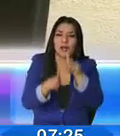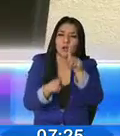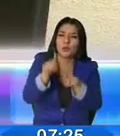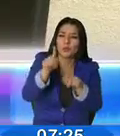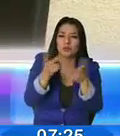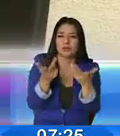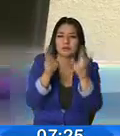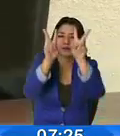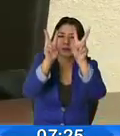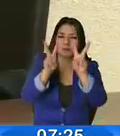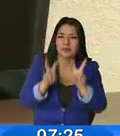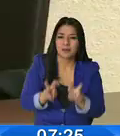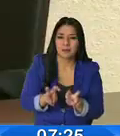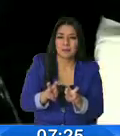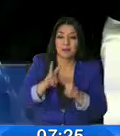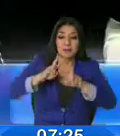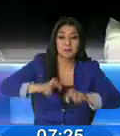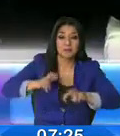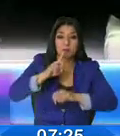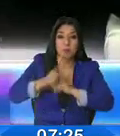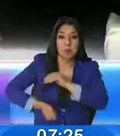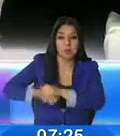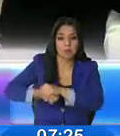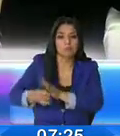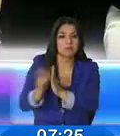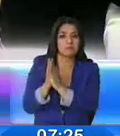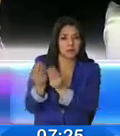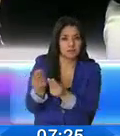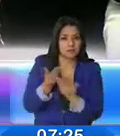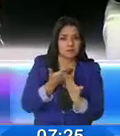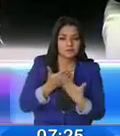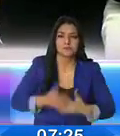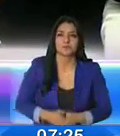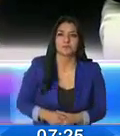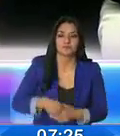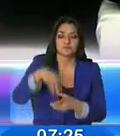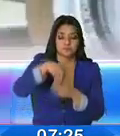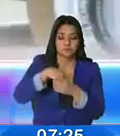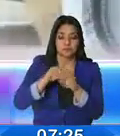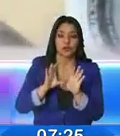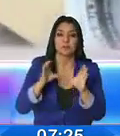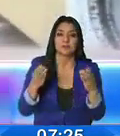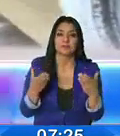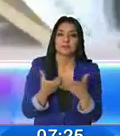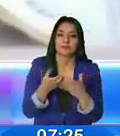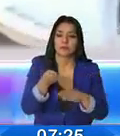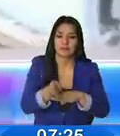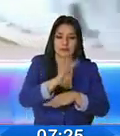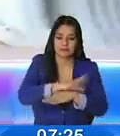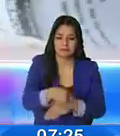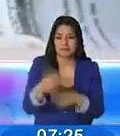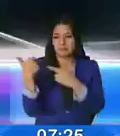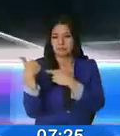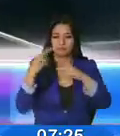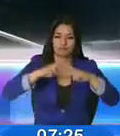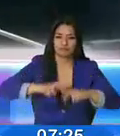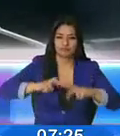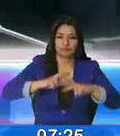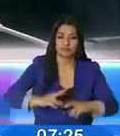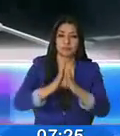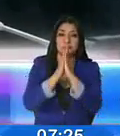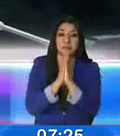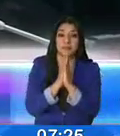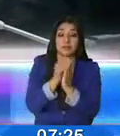ciertas aristas del proceso investigativo. En este sentido, señaló que el interior de la Comisión de la Asamblea que analiza este caso realizó una petición para